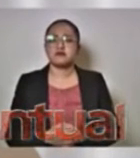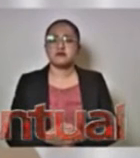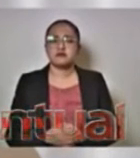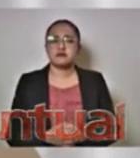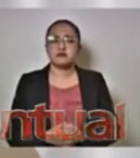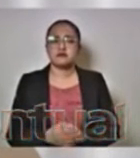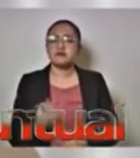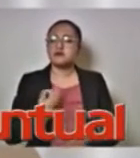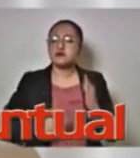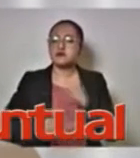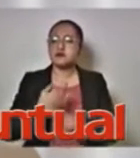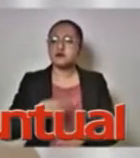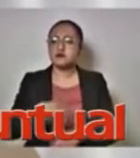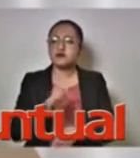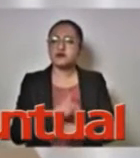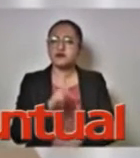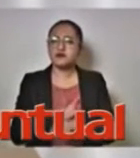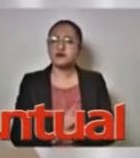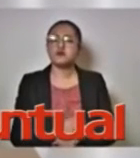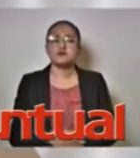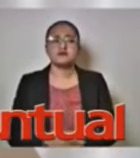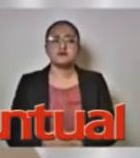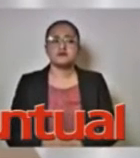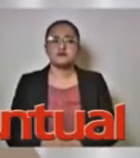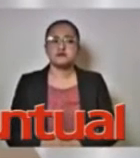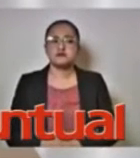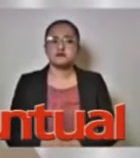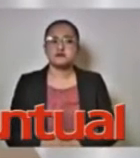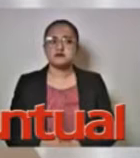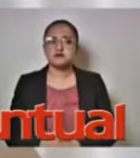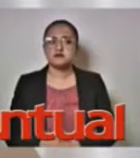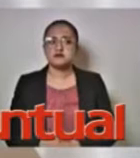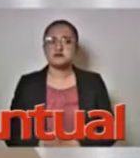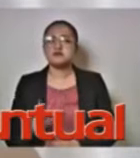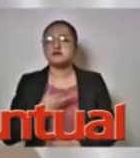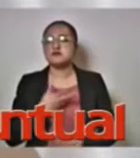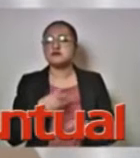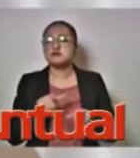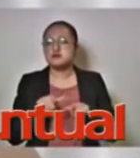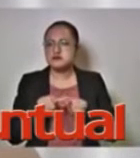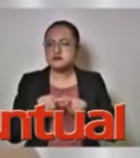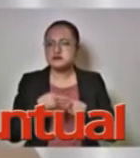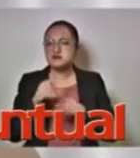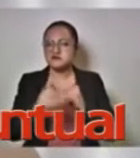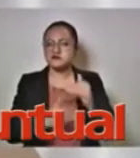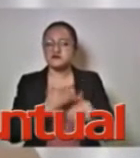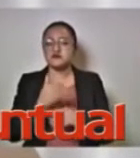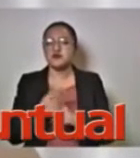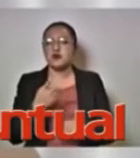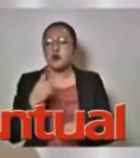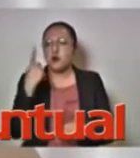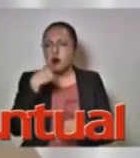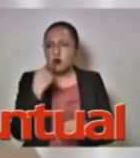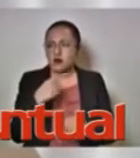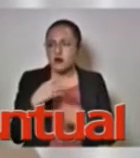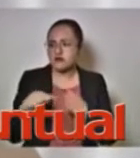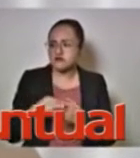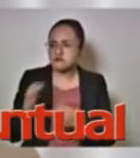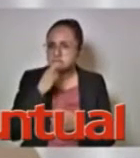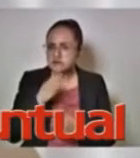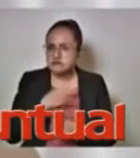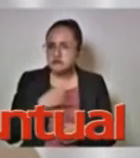todos los días los enfrentamos tenemos seguimiento casi hora por hora